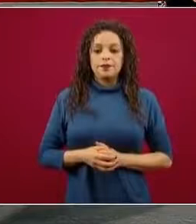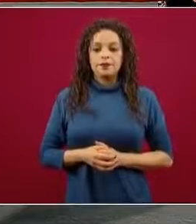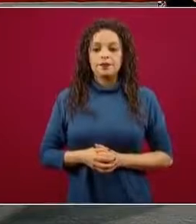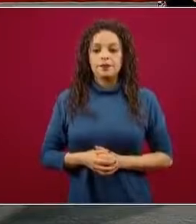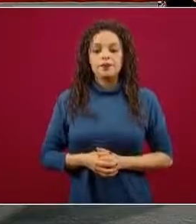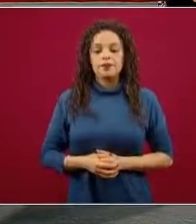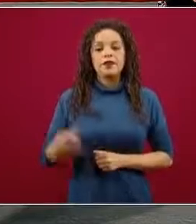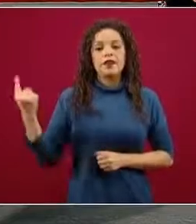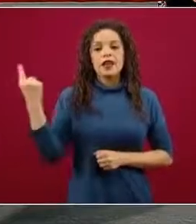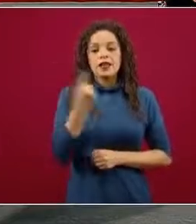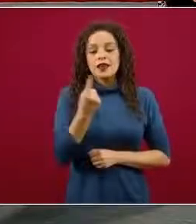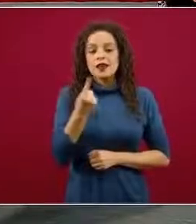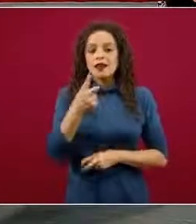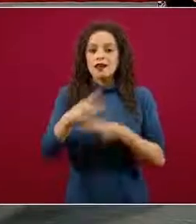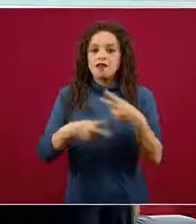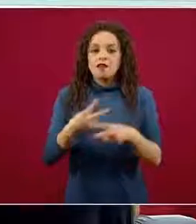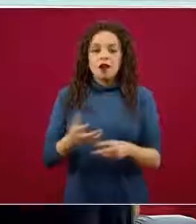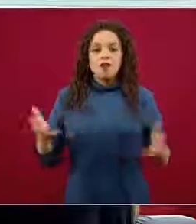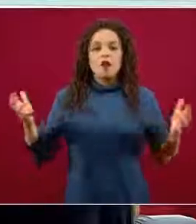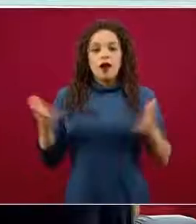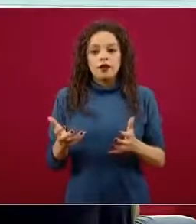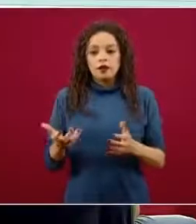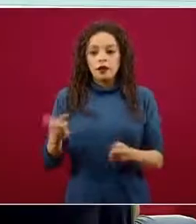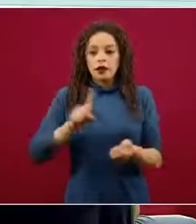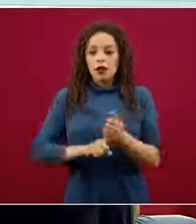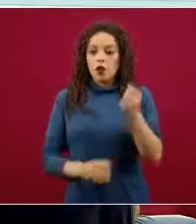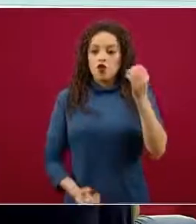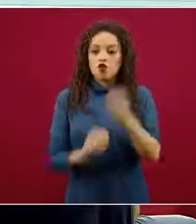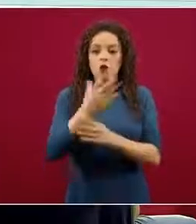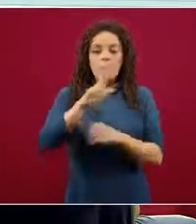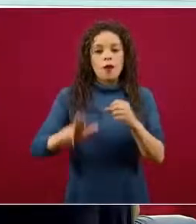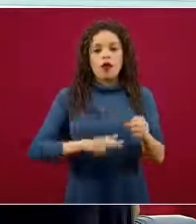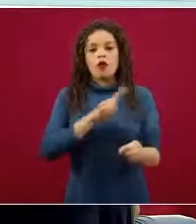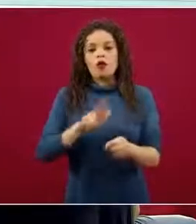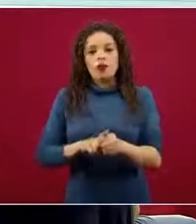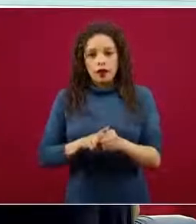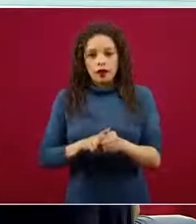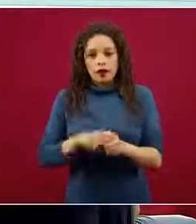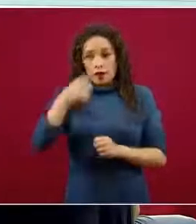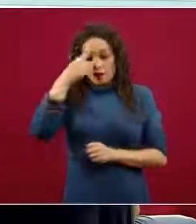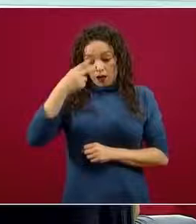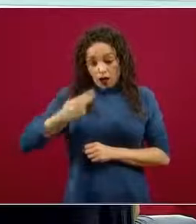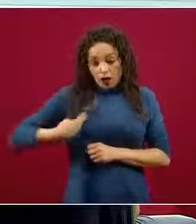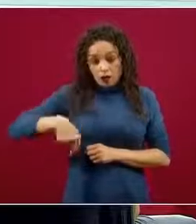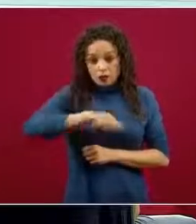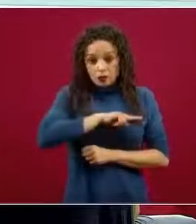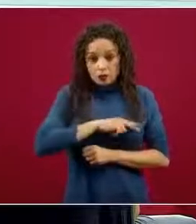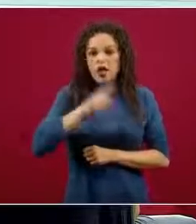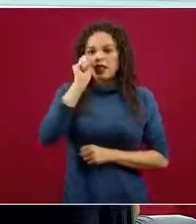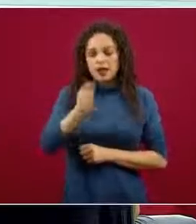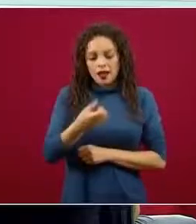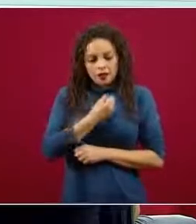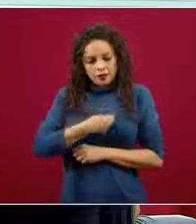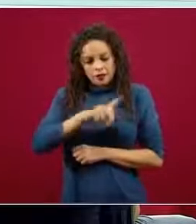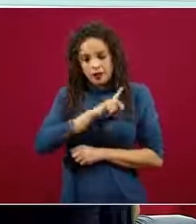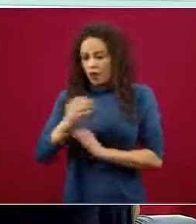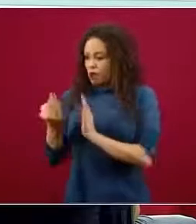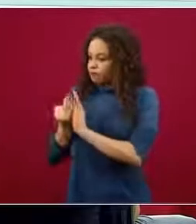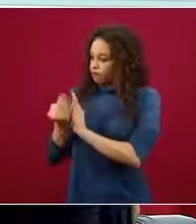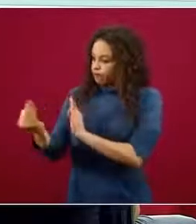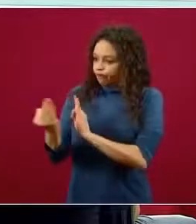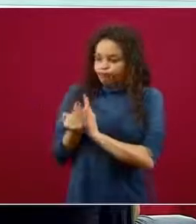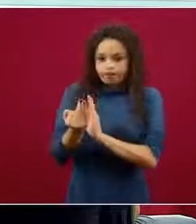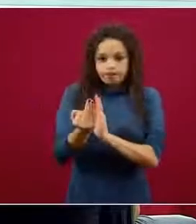¿Qué hacer? ¿Cuál es la nueva normalidad? La nueva normalidad de nosotros es mantener la sana distancia, es si tenemos